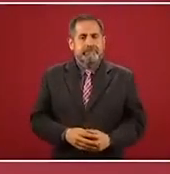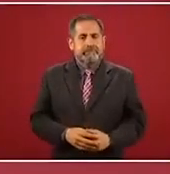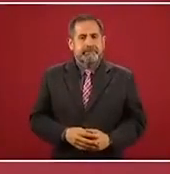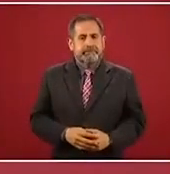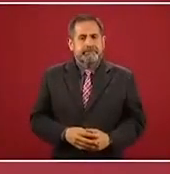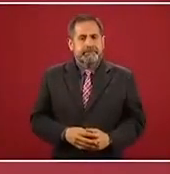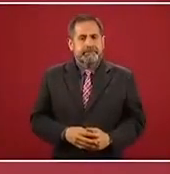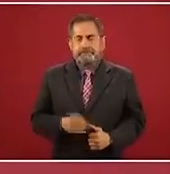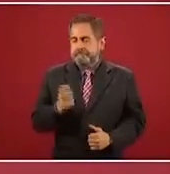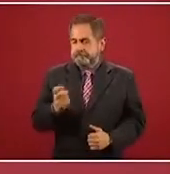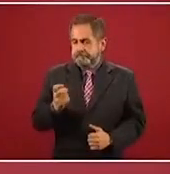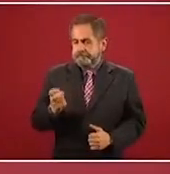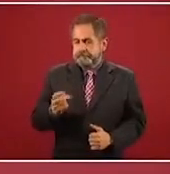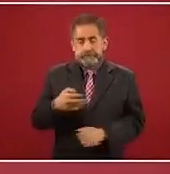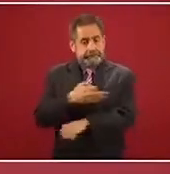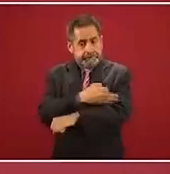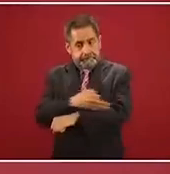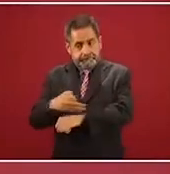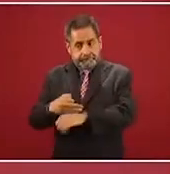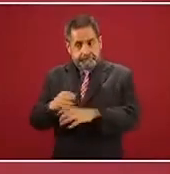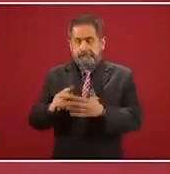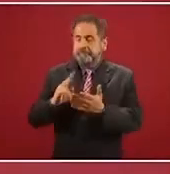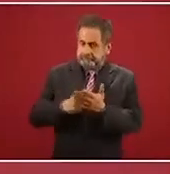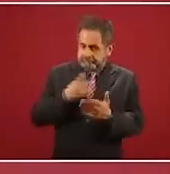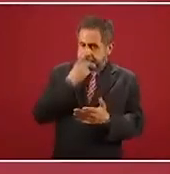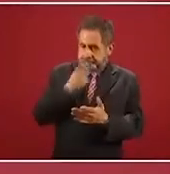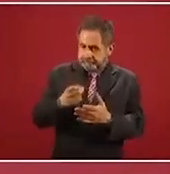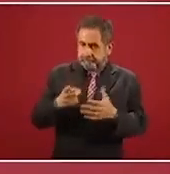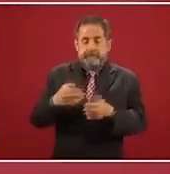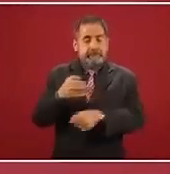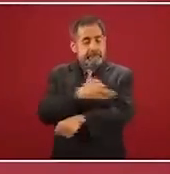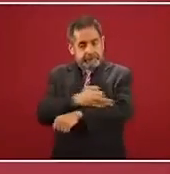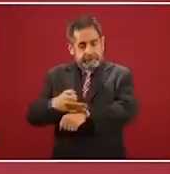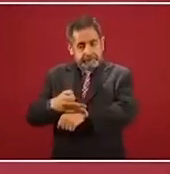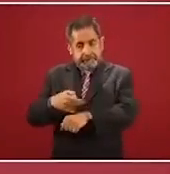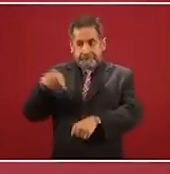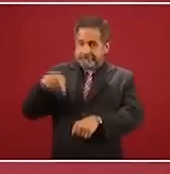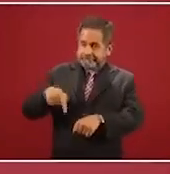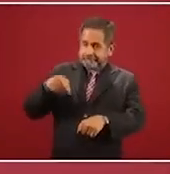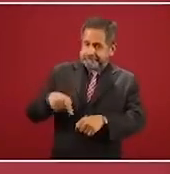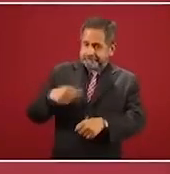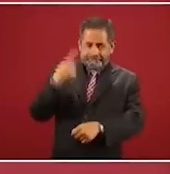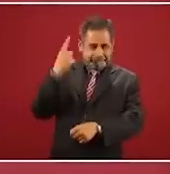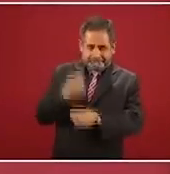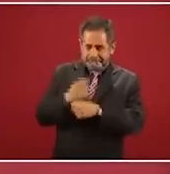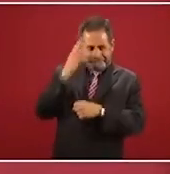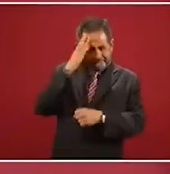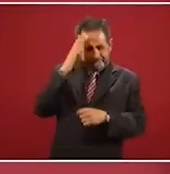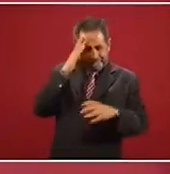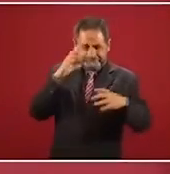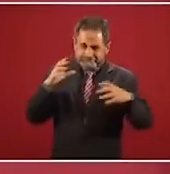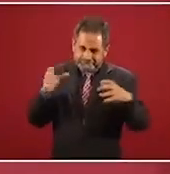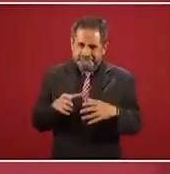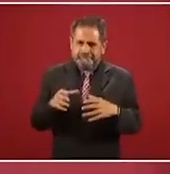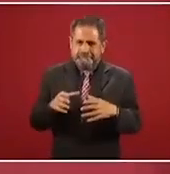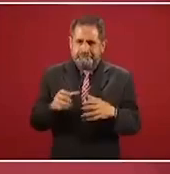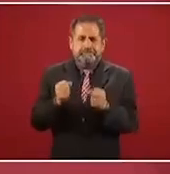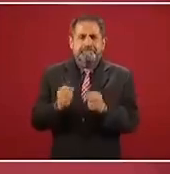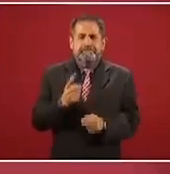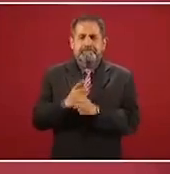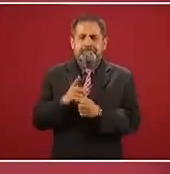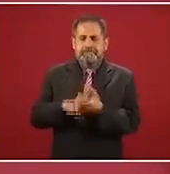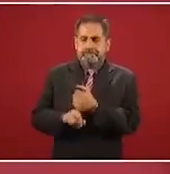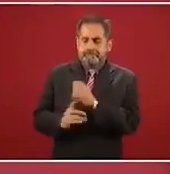Es la familia, repito, la principal institución de seguridad social en